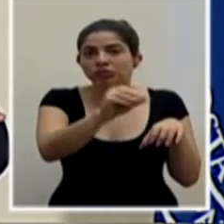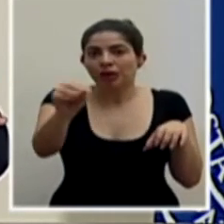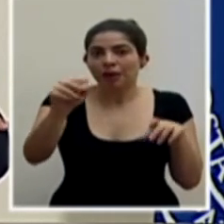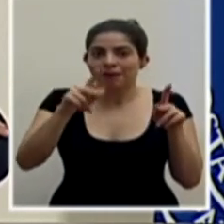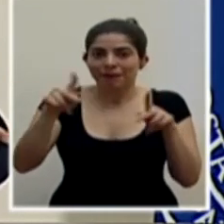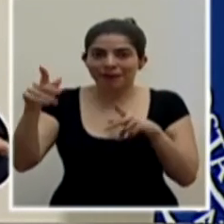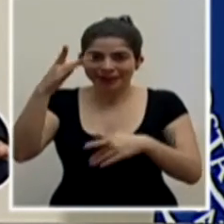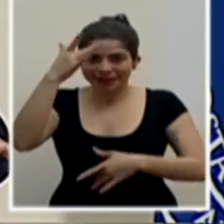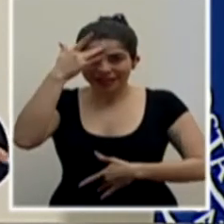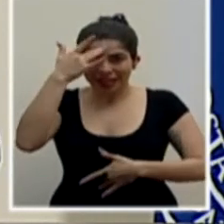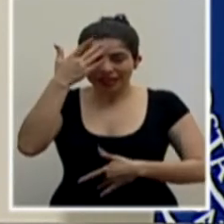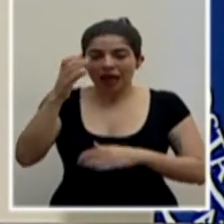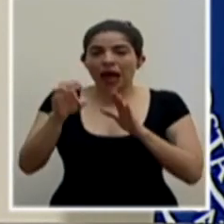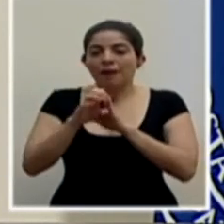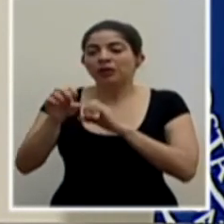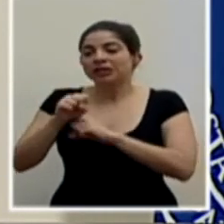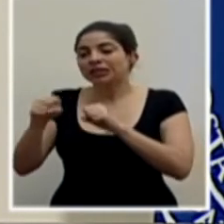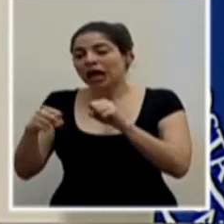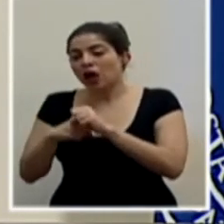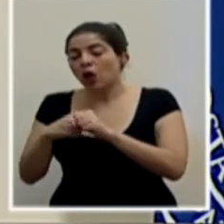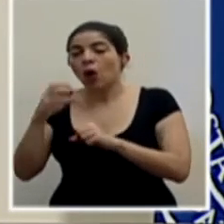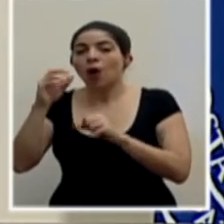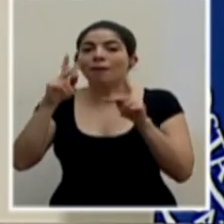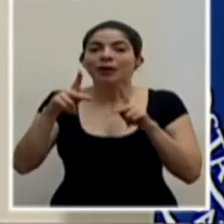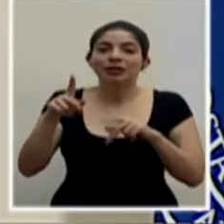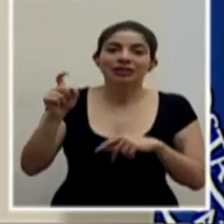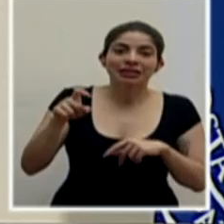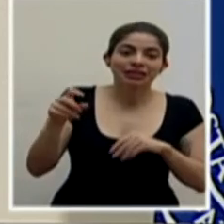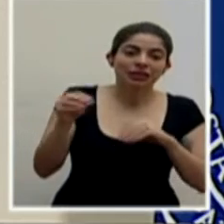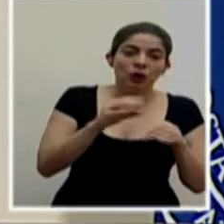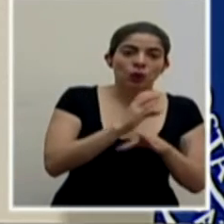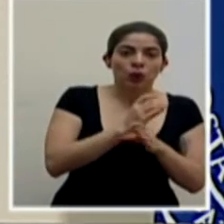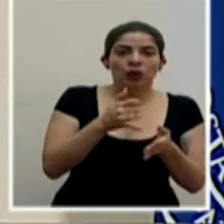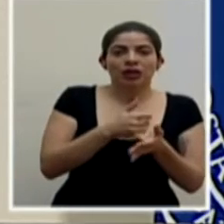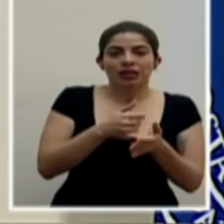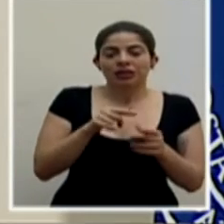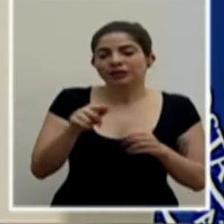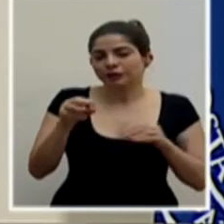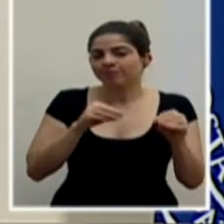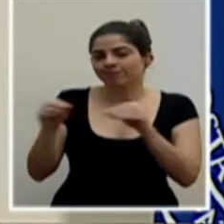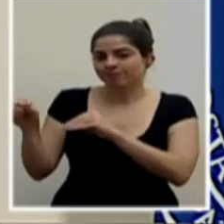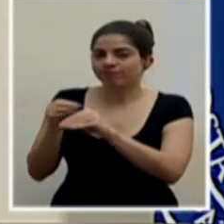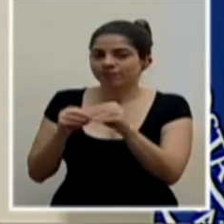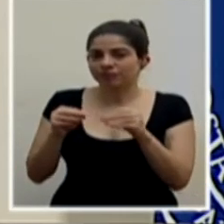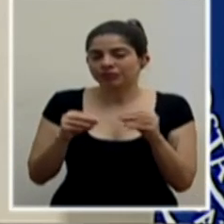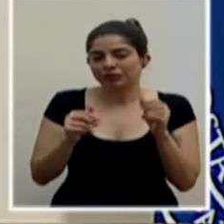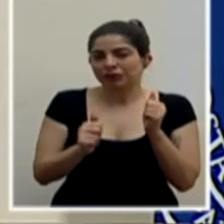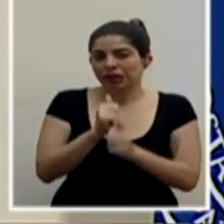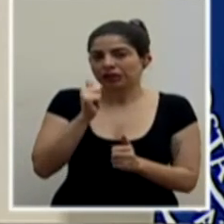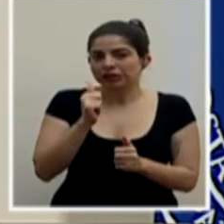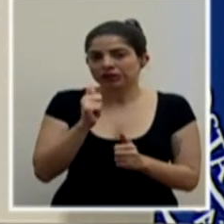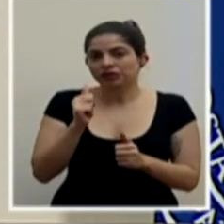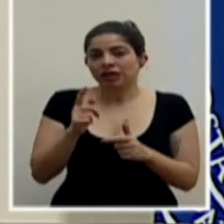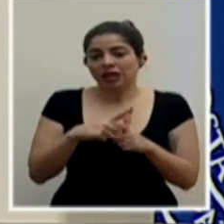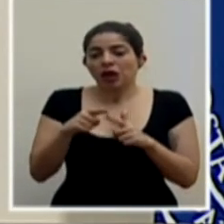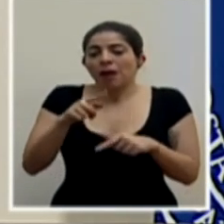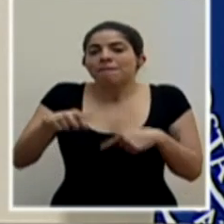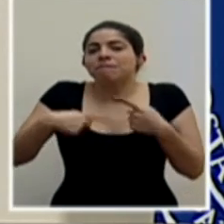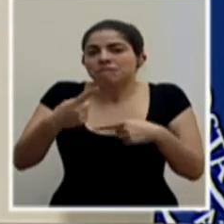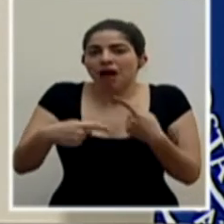tenemos pacientes en salón versus los que están en una unidad de cuidados intensivos. Entonces, eso